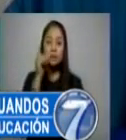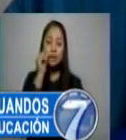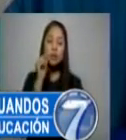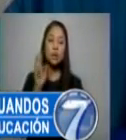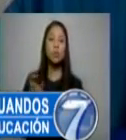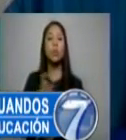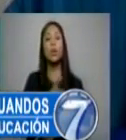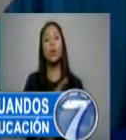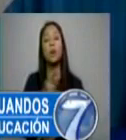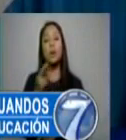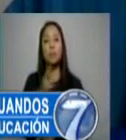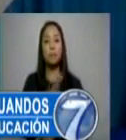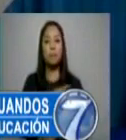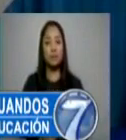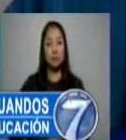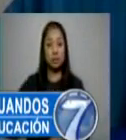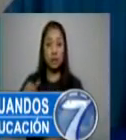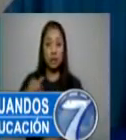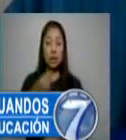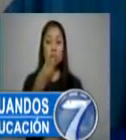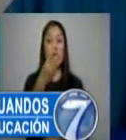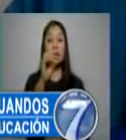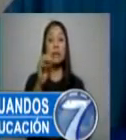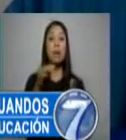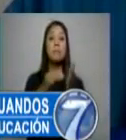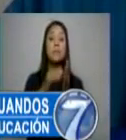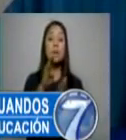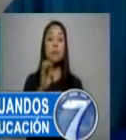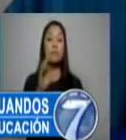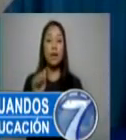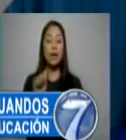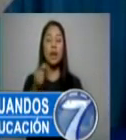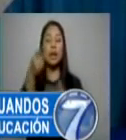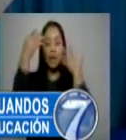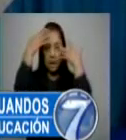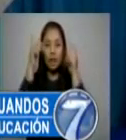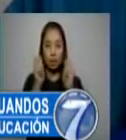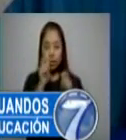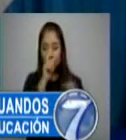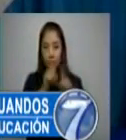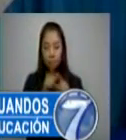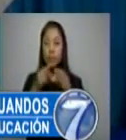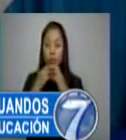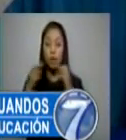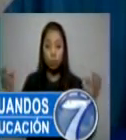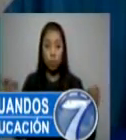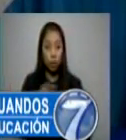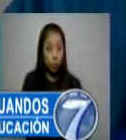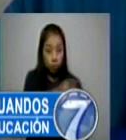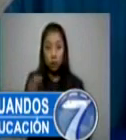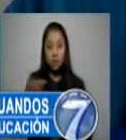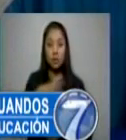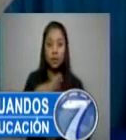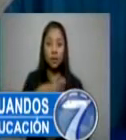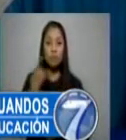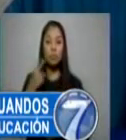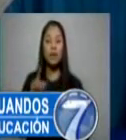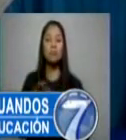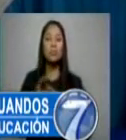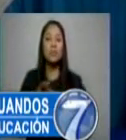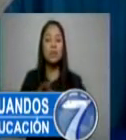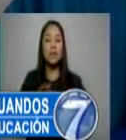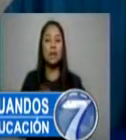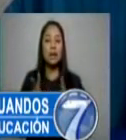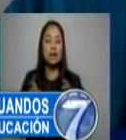están las 30.000 becas a disposición de todos los estudiantes del país, graduandos del sector público, para poder especializarse en el